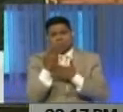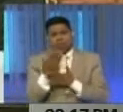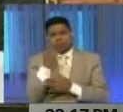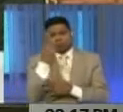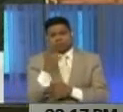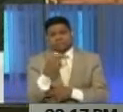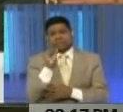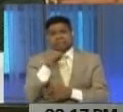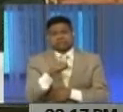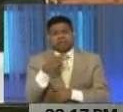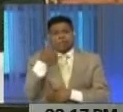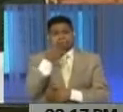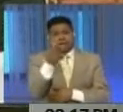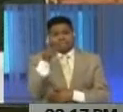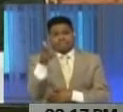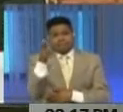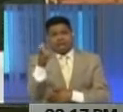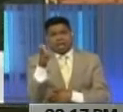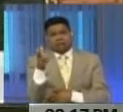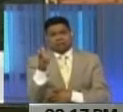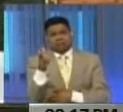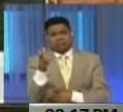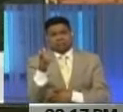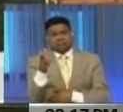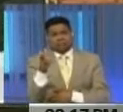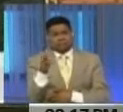el asesinato brutal,